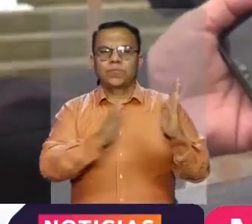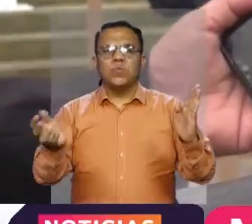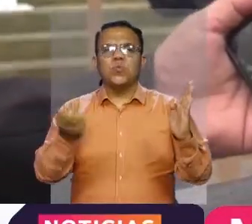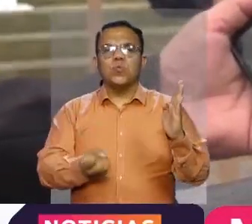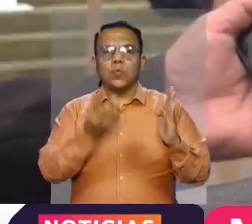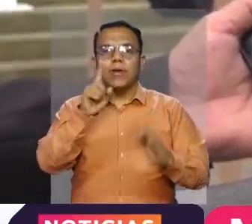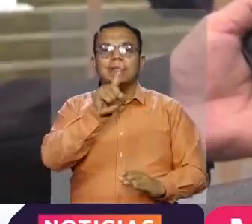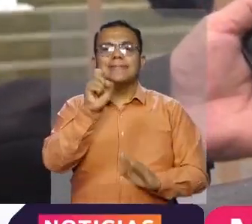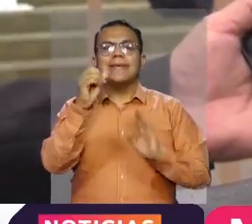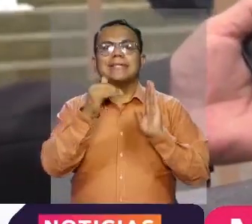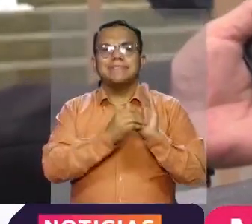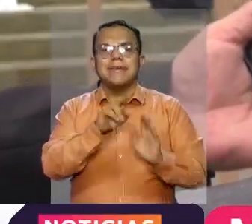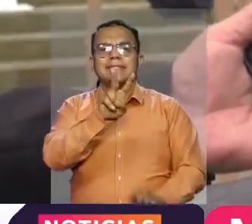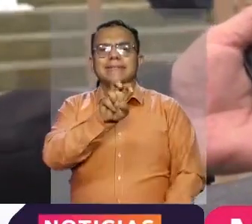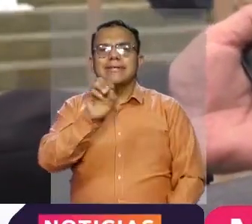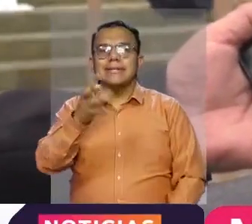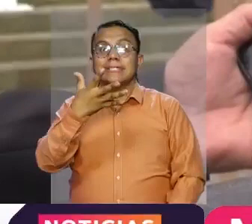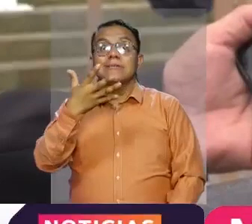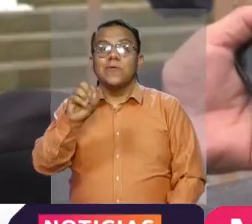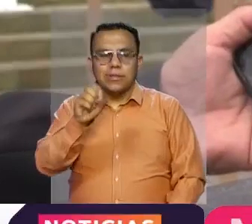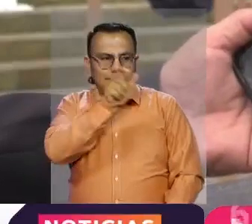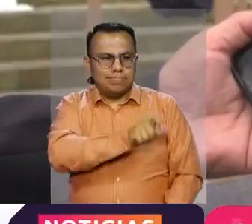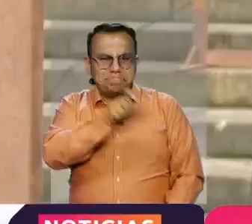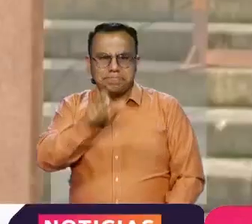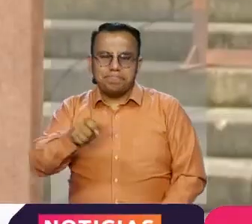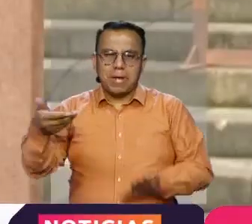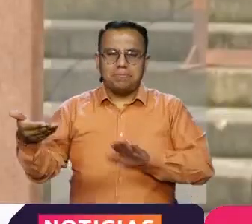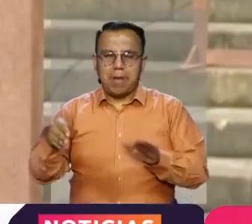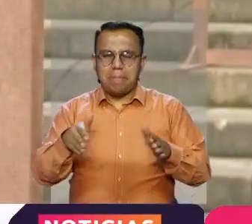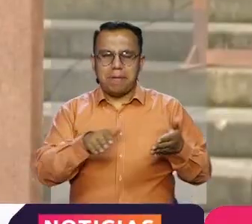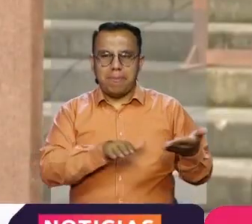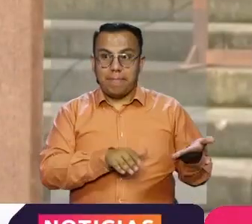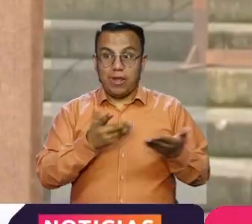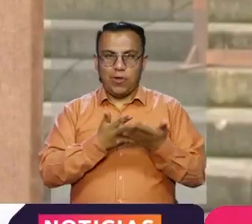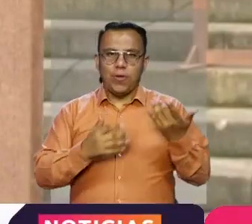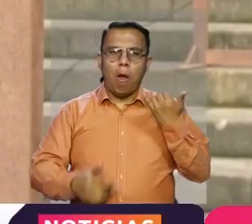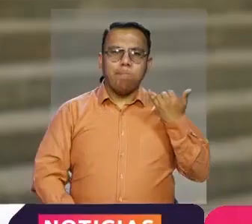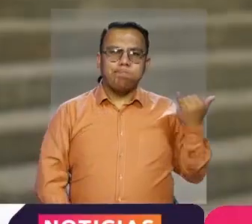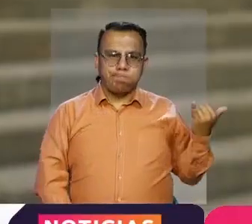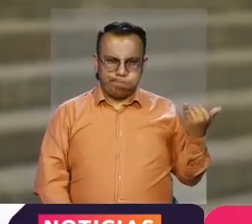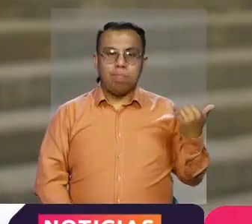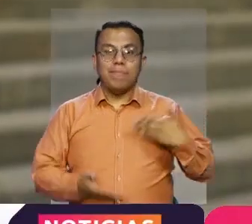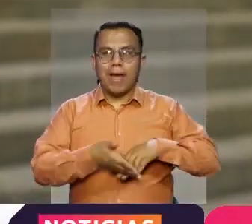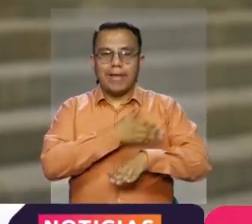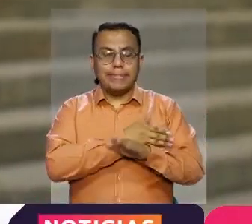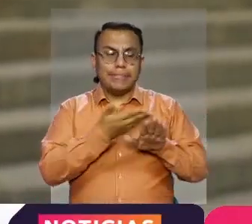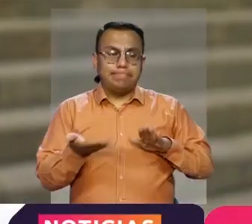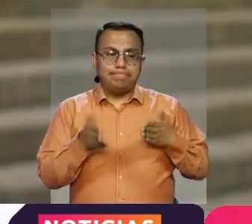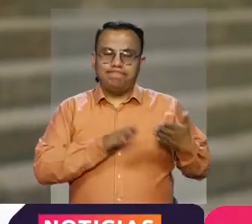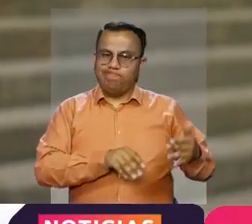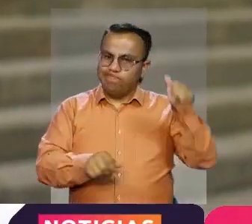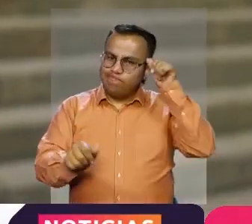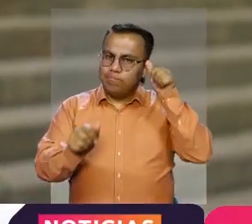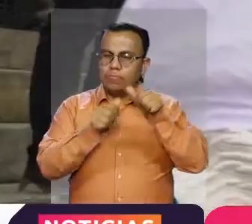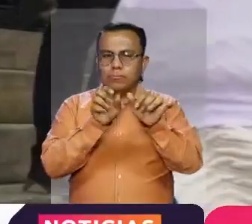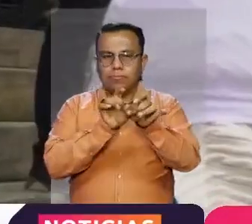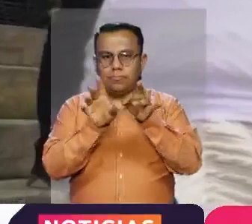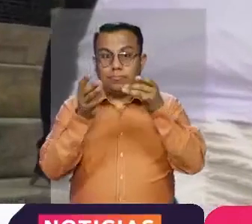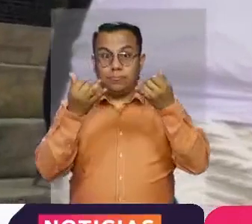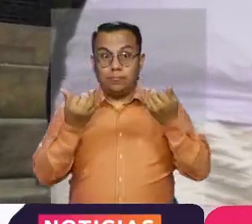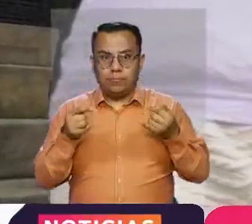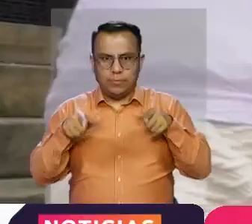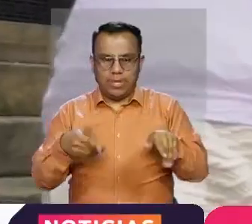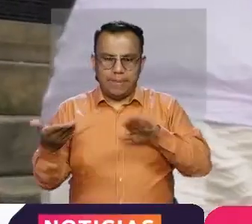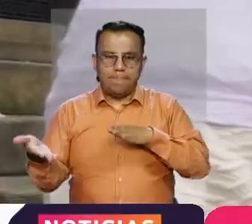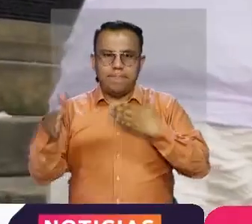de 6.750 personas. Con elementos que representan a quienes perdieron la vida, conmemoran la fecha. Actualmente,